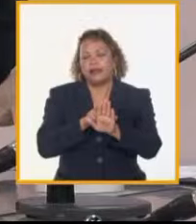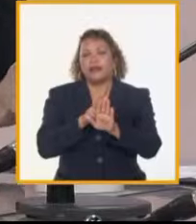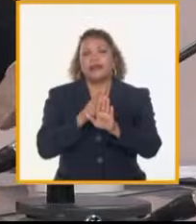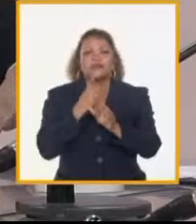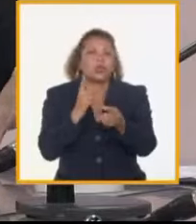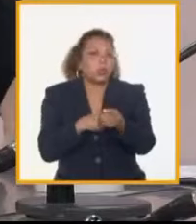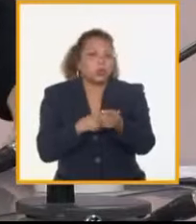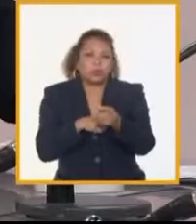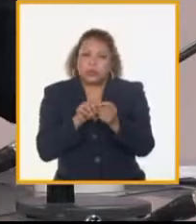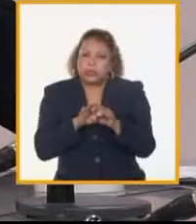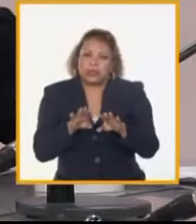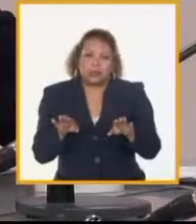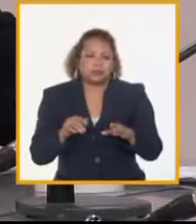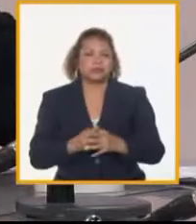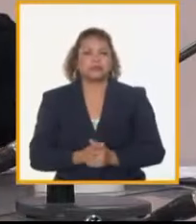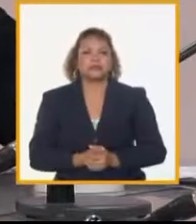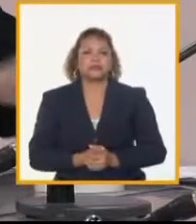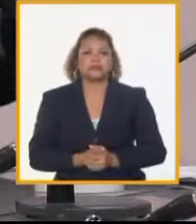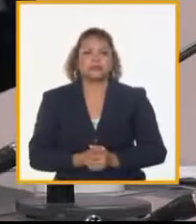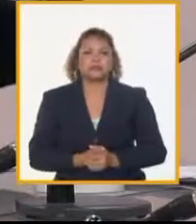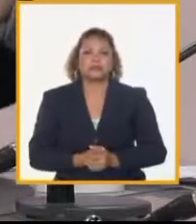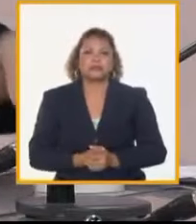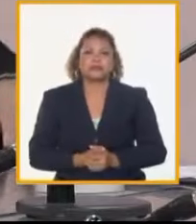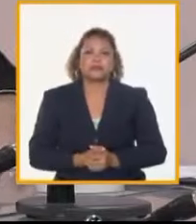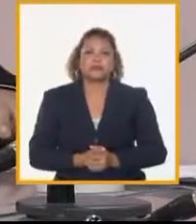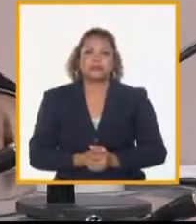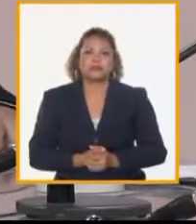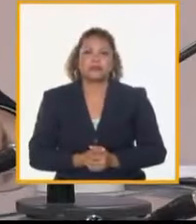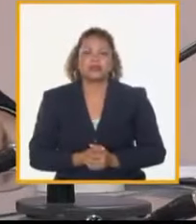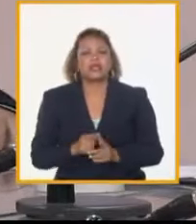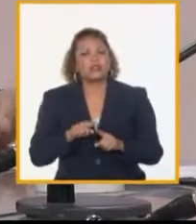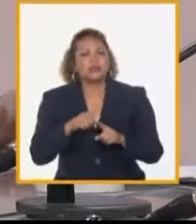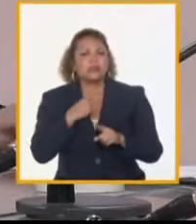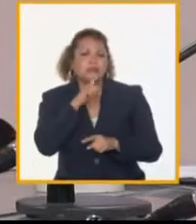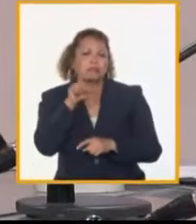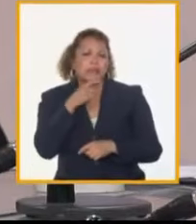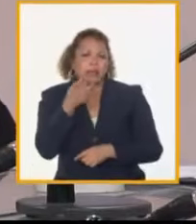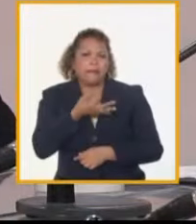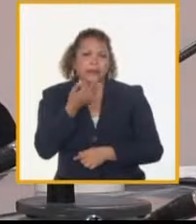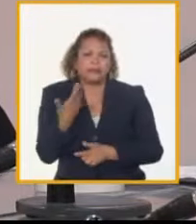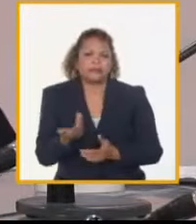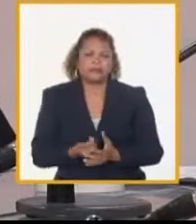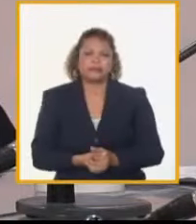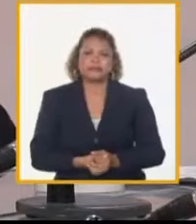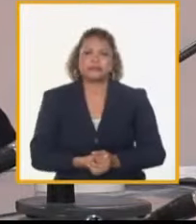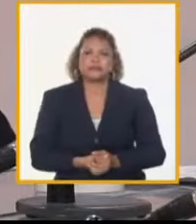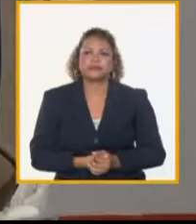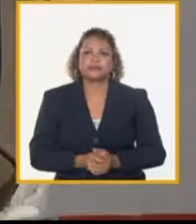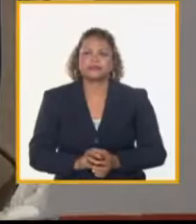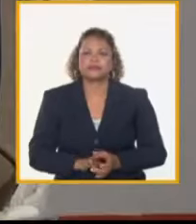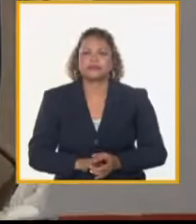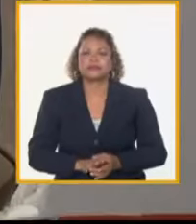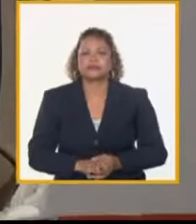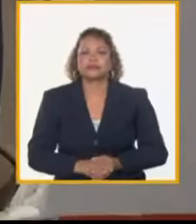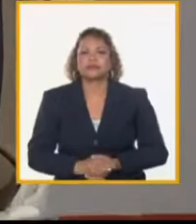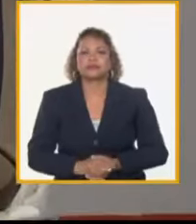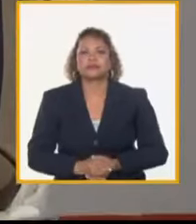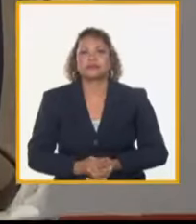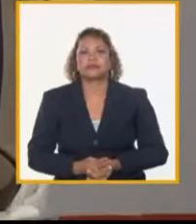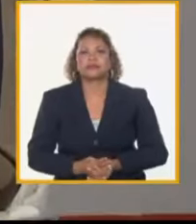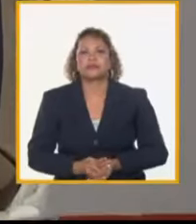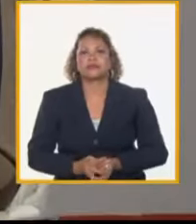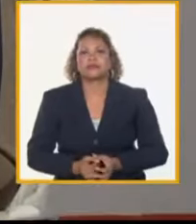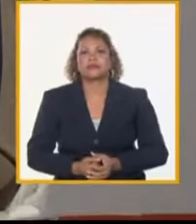está emparentado los dos asuntos, ¿no? Sí, ¿qué explicar sobre estos temas? Exactamente. O sea, el cambio